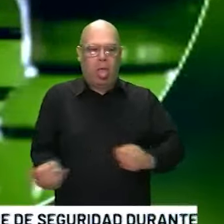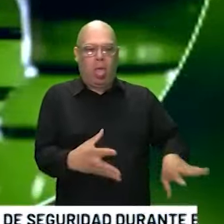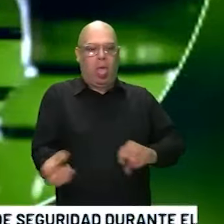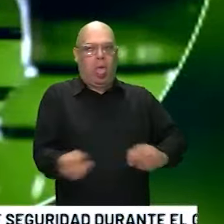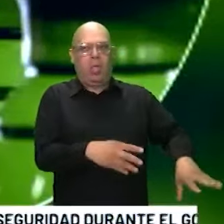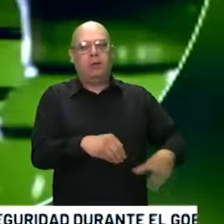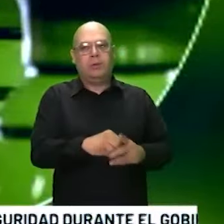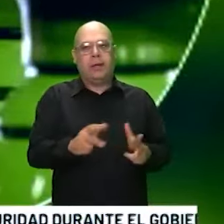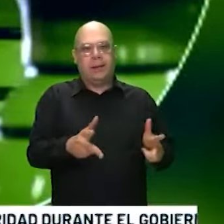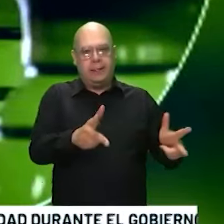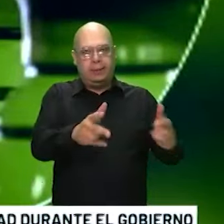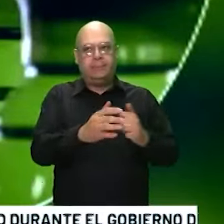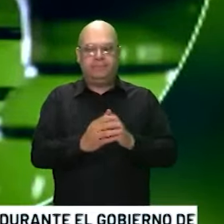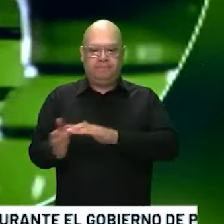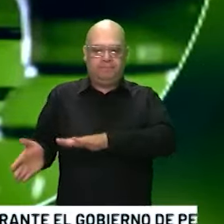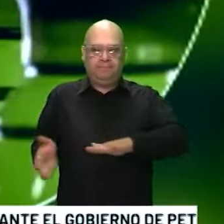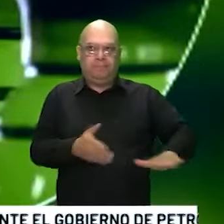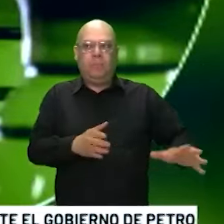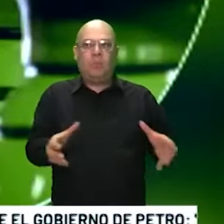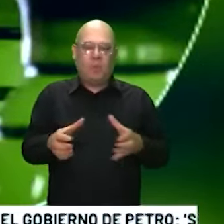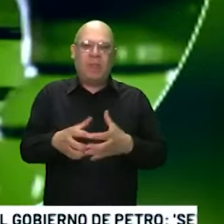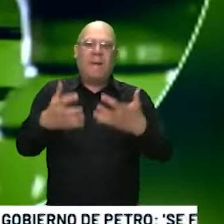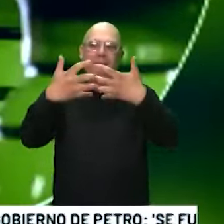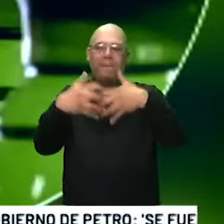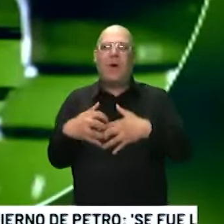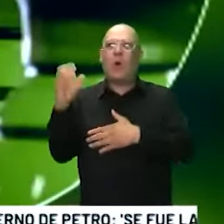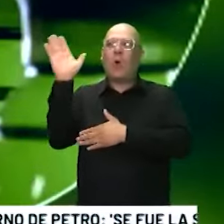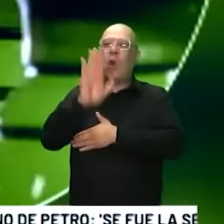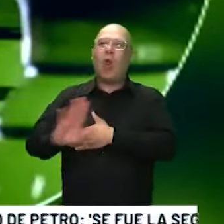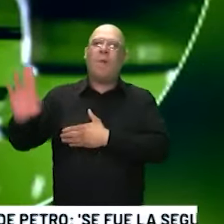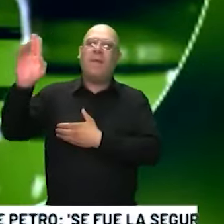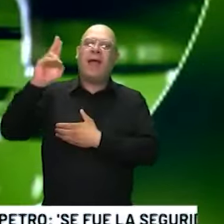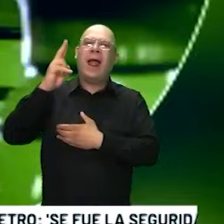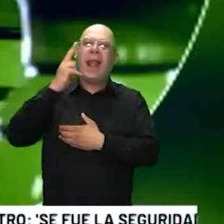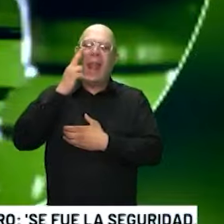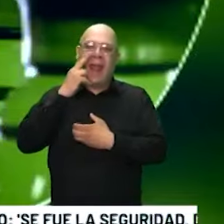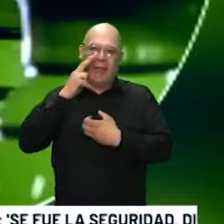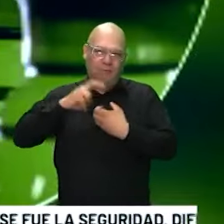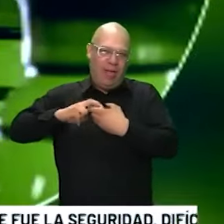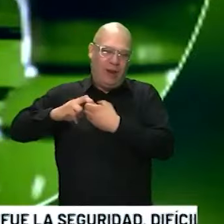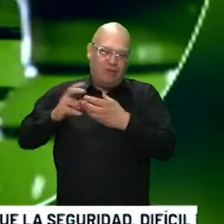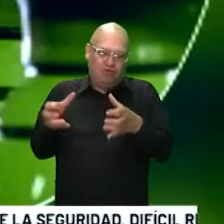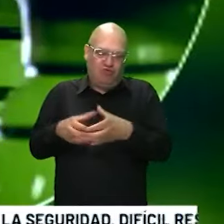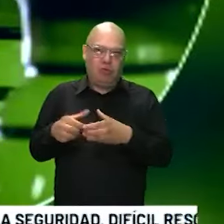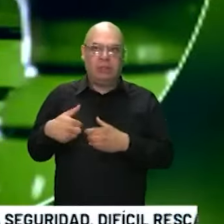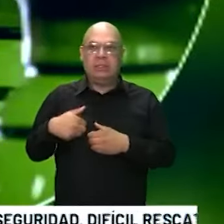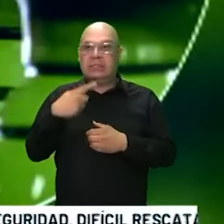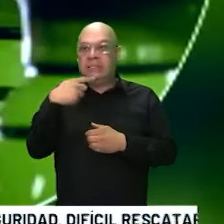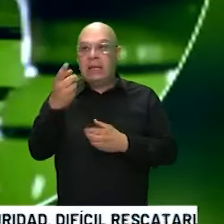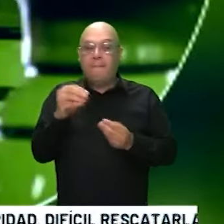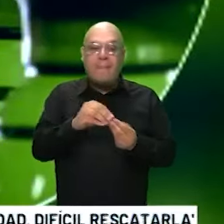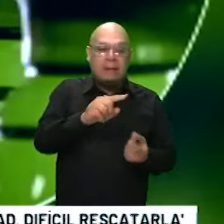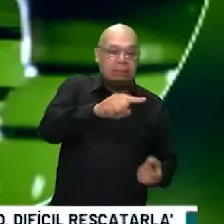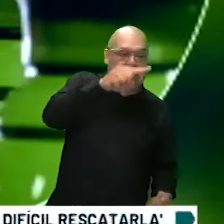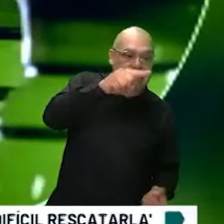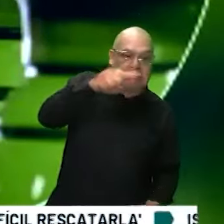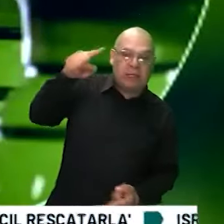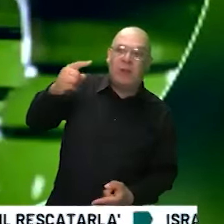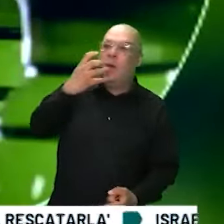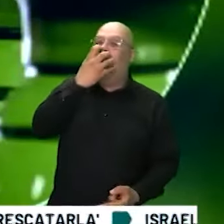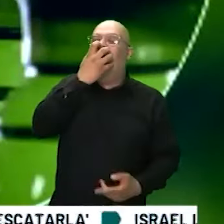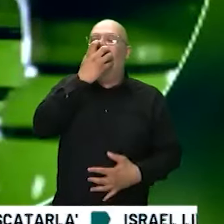La Asociación Nacional de Empresarios de Colombia, ANDI, alertó por el aumento en la cantidad de cilindros de oxígeno robados en el país en